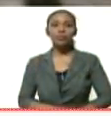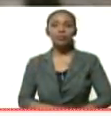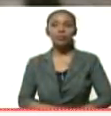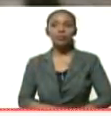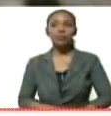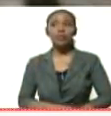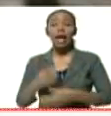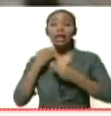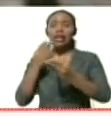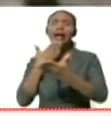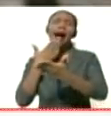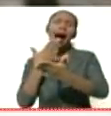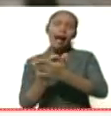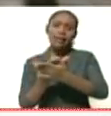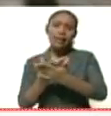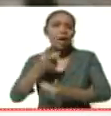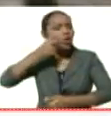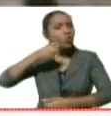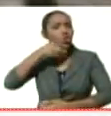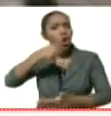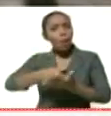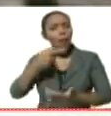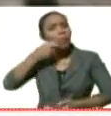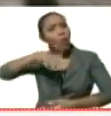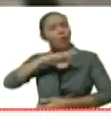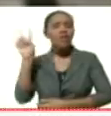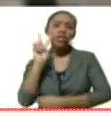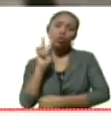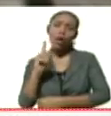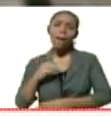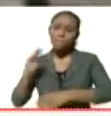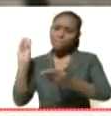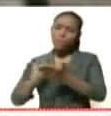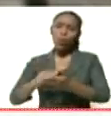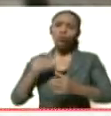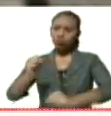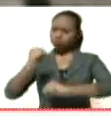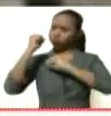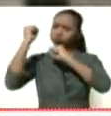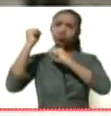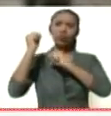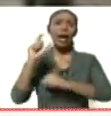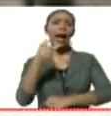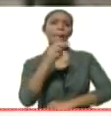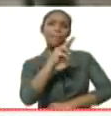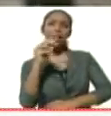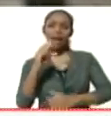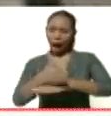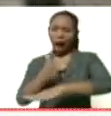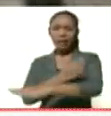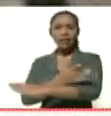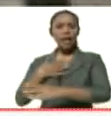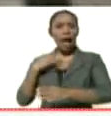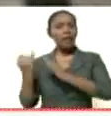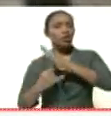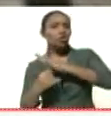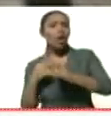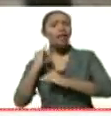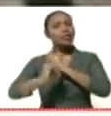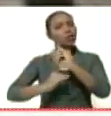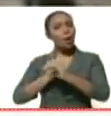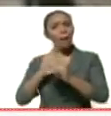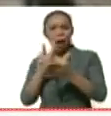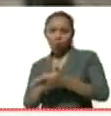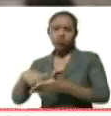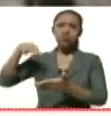Le di las gracias a nombre del pueblo de Venezuela por su posición valiente ante el G20 y ante los organismos internacionales para que se